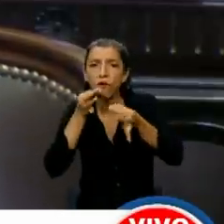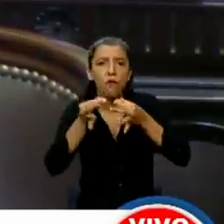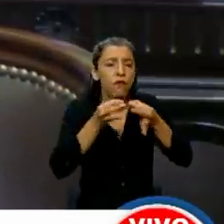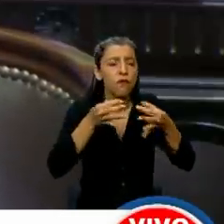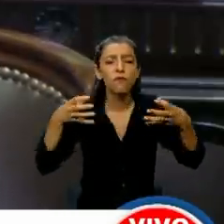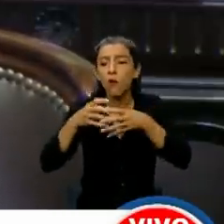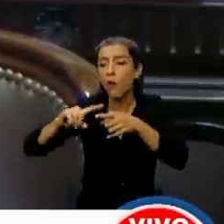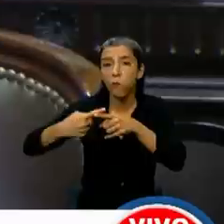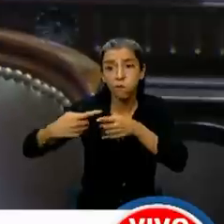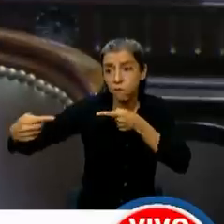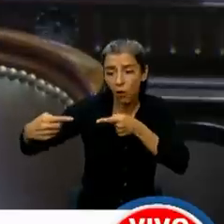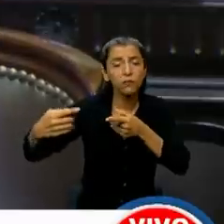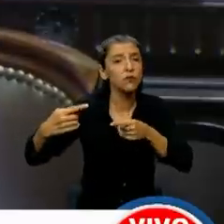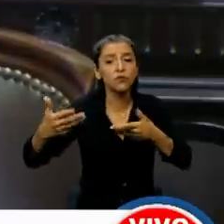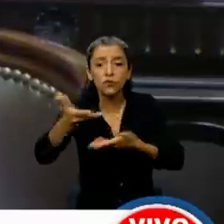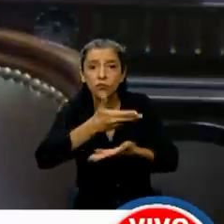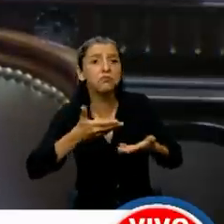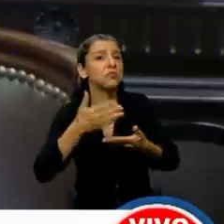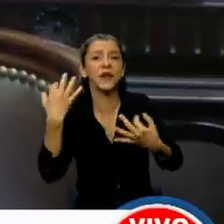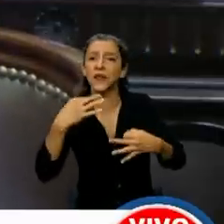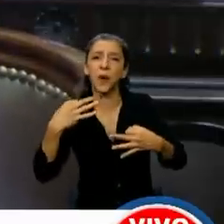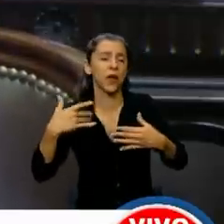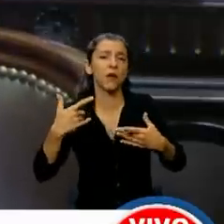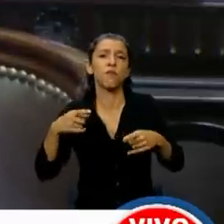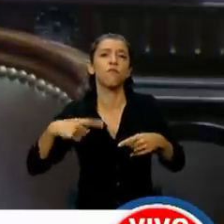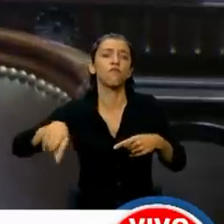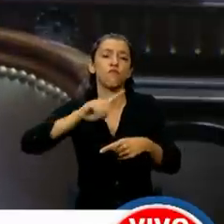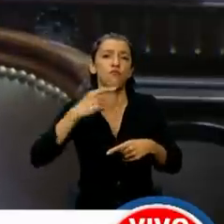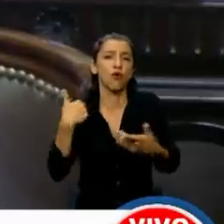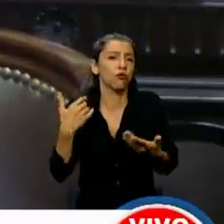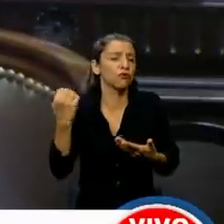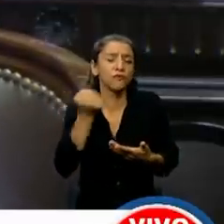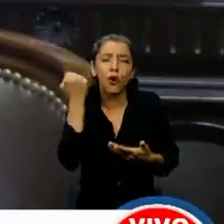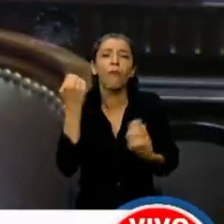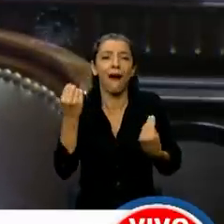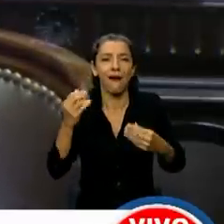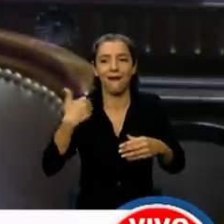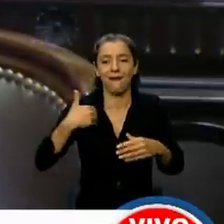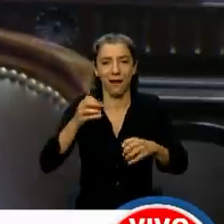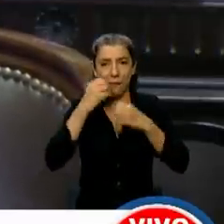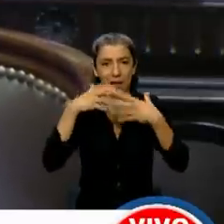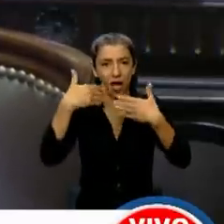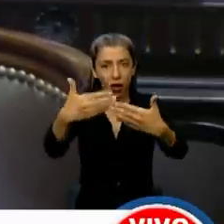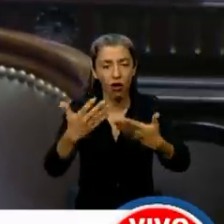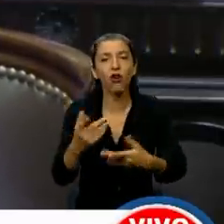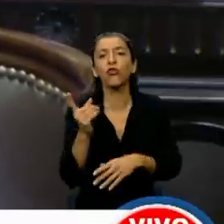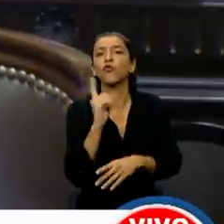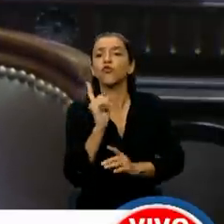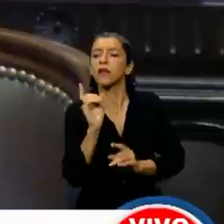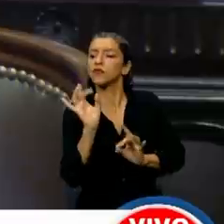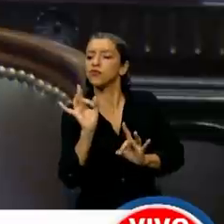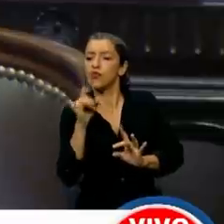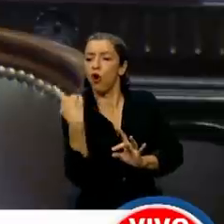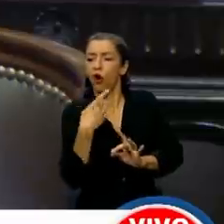hay salida posible y no lo digo por los legisladores que hoy nos toca estar sentados de este lado del recinto nos toca porque tenemos la enorme